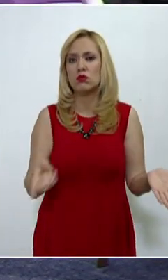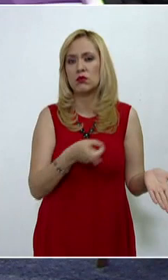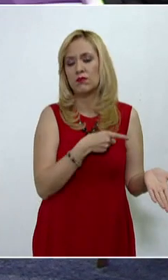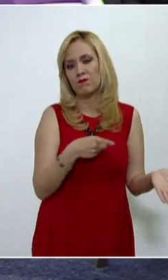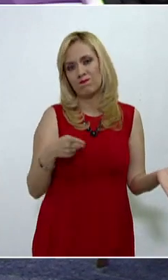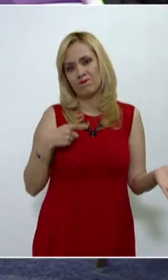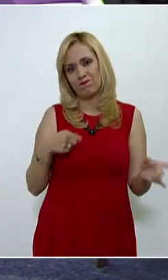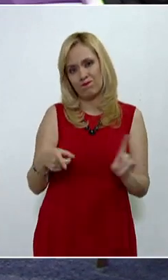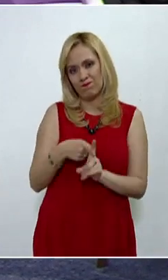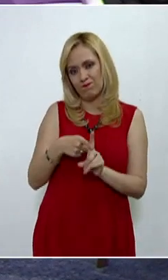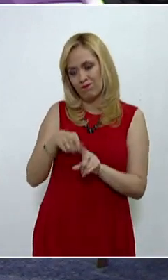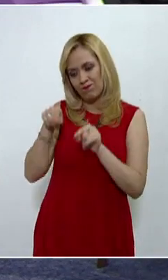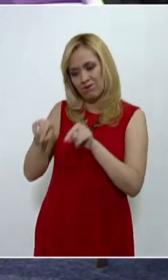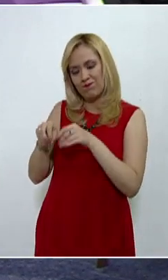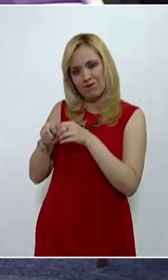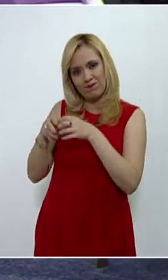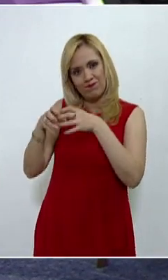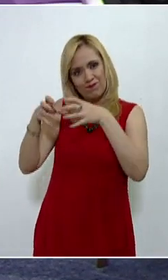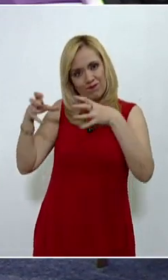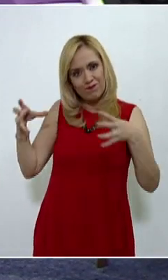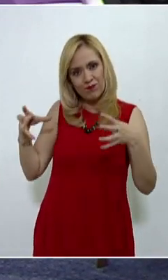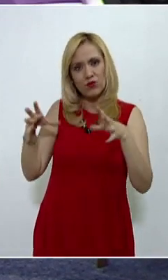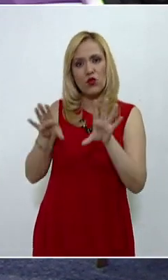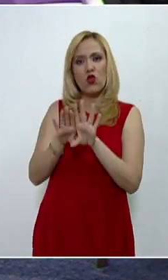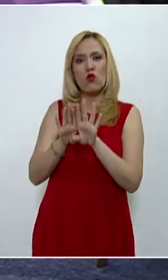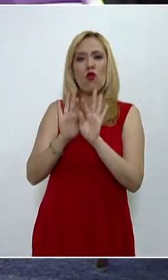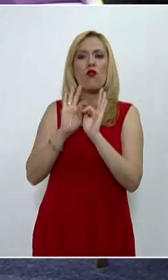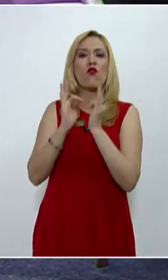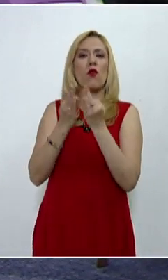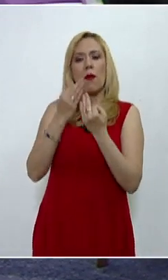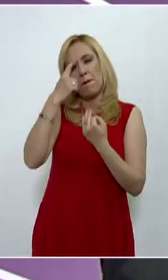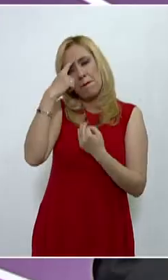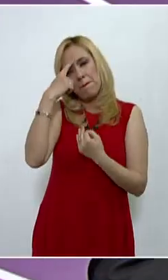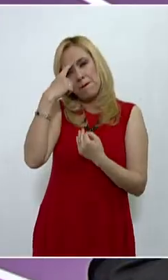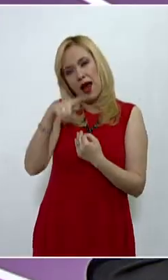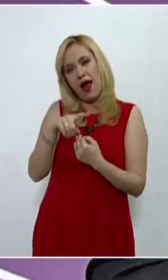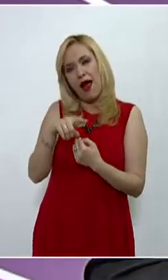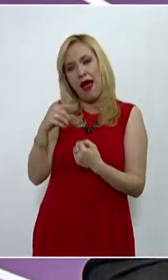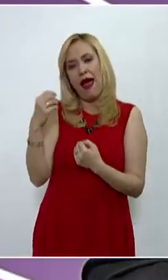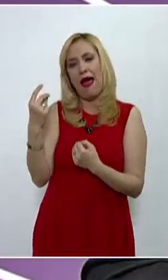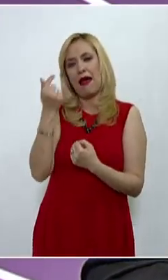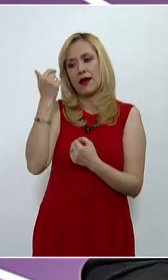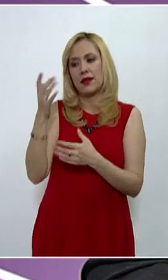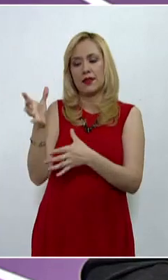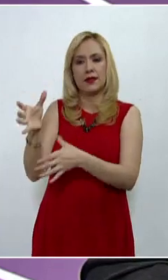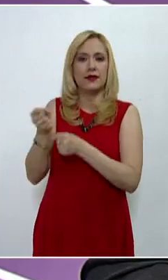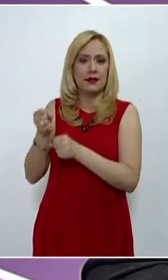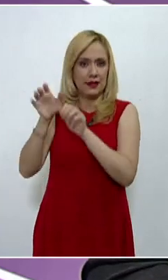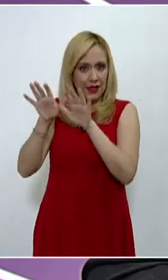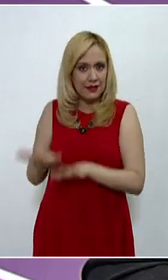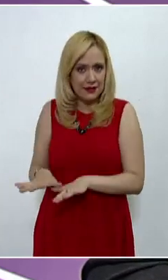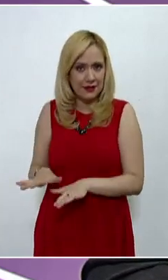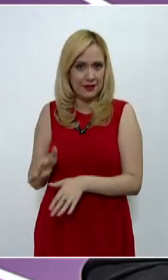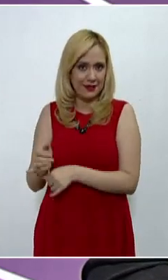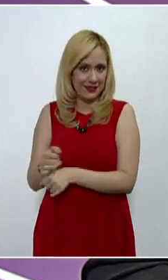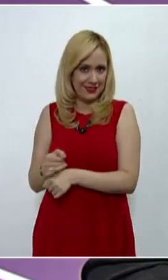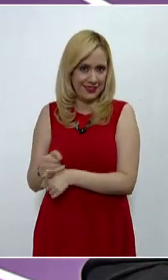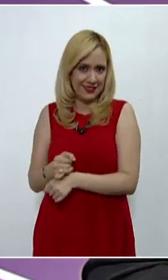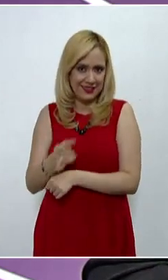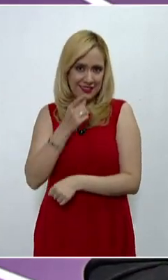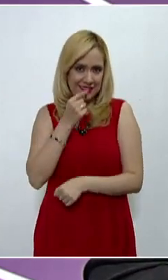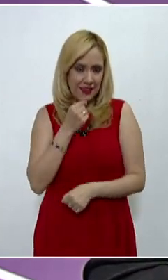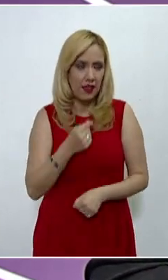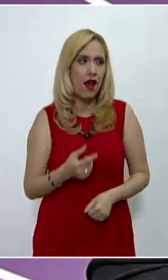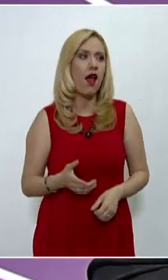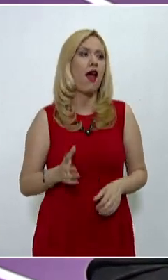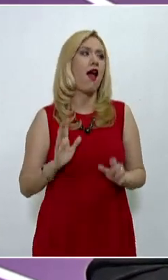que fortalecer este engranaje institucional. Alan, entonces, estas medidas cautelares no significan